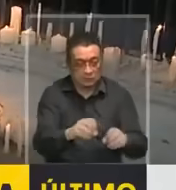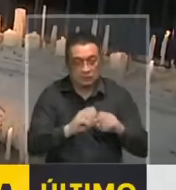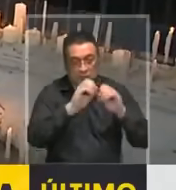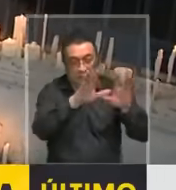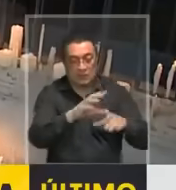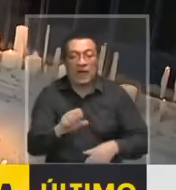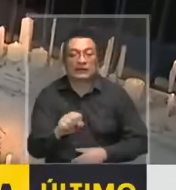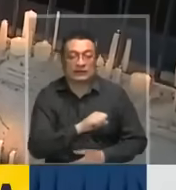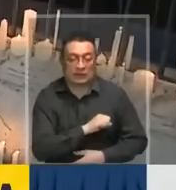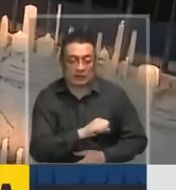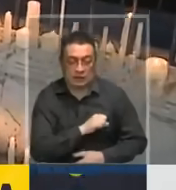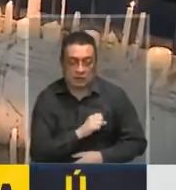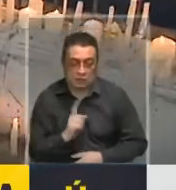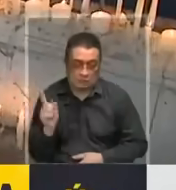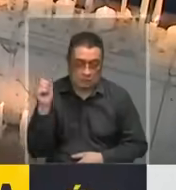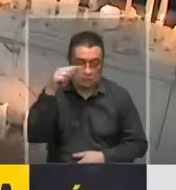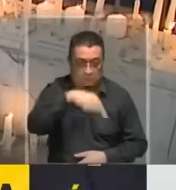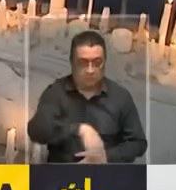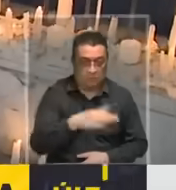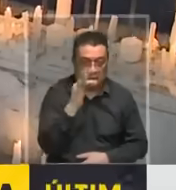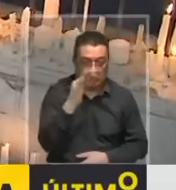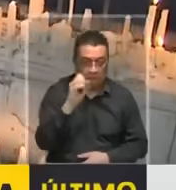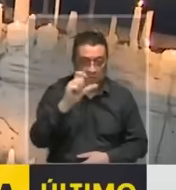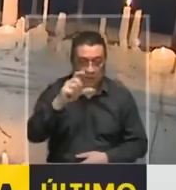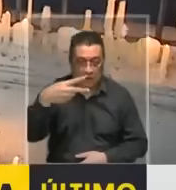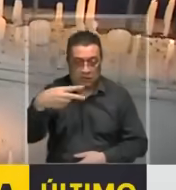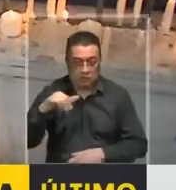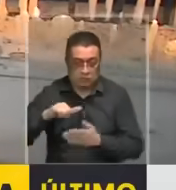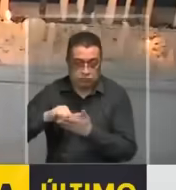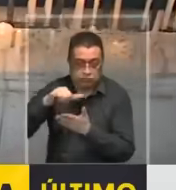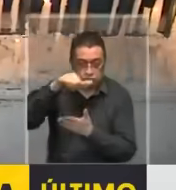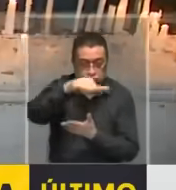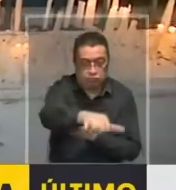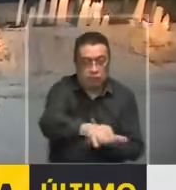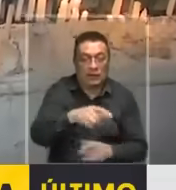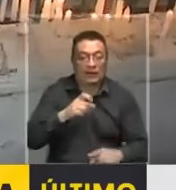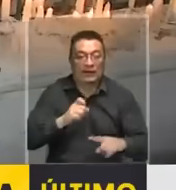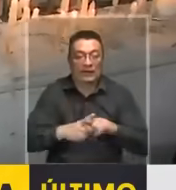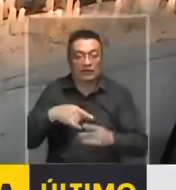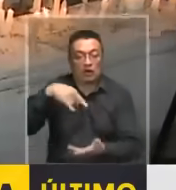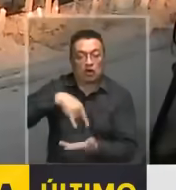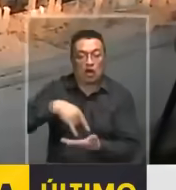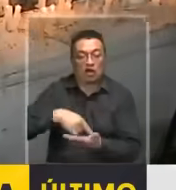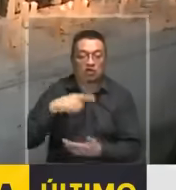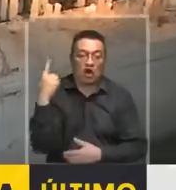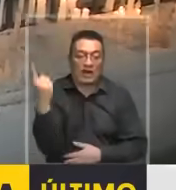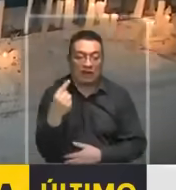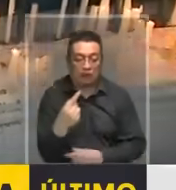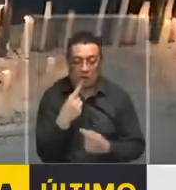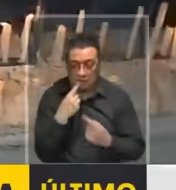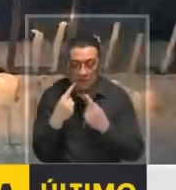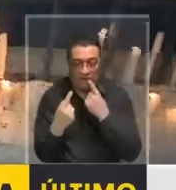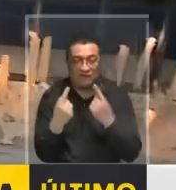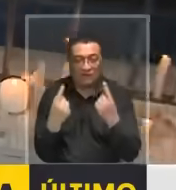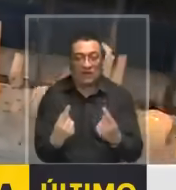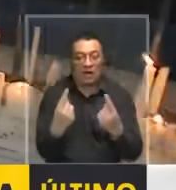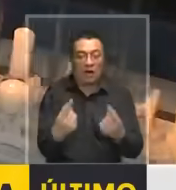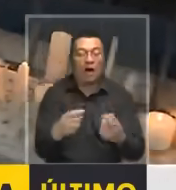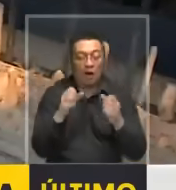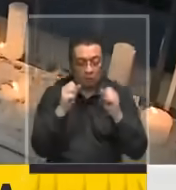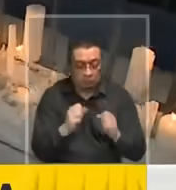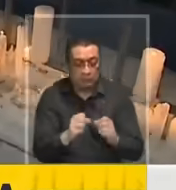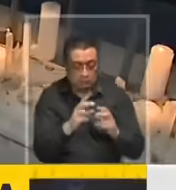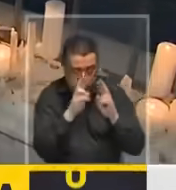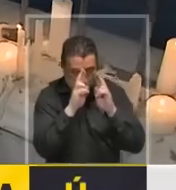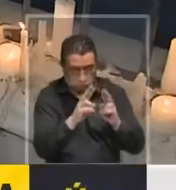Santiago, donde se nos ha confirmado entonces que va a ser en el excongreso nacional, donde va a ser velado y donde va a poder recibir también, por supuesto,